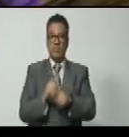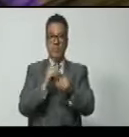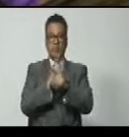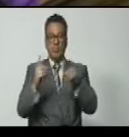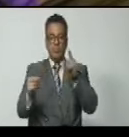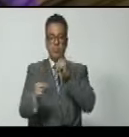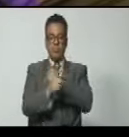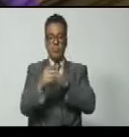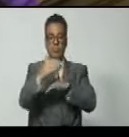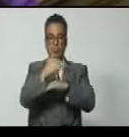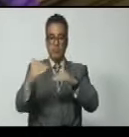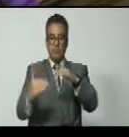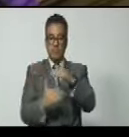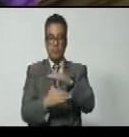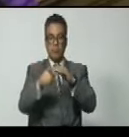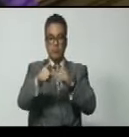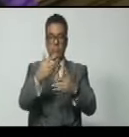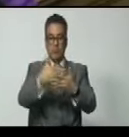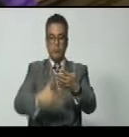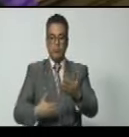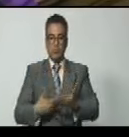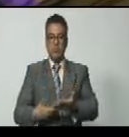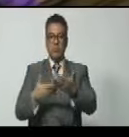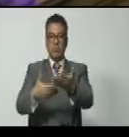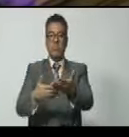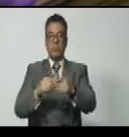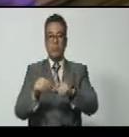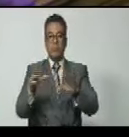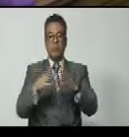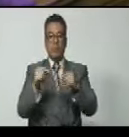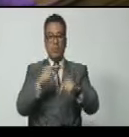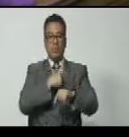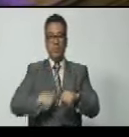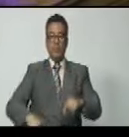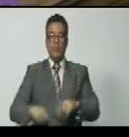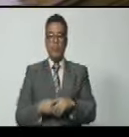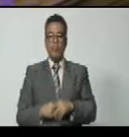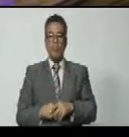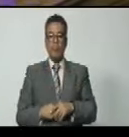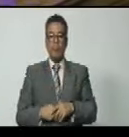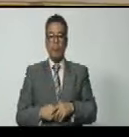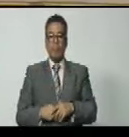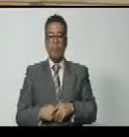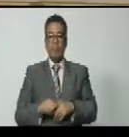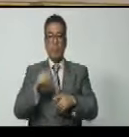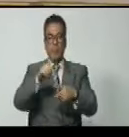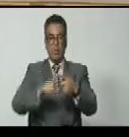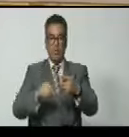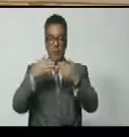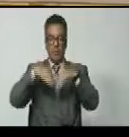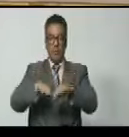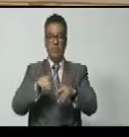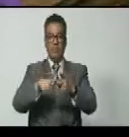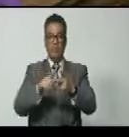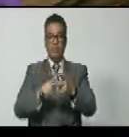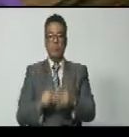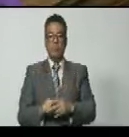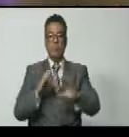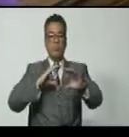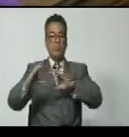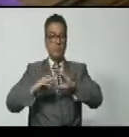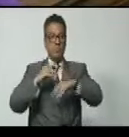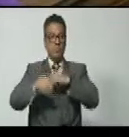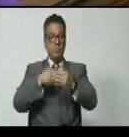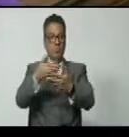e incorporar a sus suplentes señalados en lista anexa. Es todo, ciudadano presidente. En cuenta, secretaria. Siguiente.